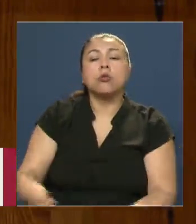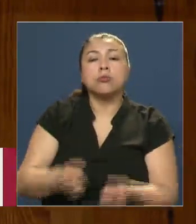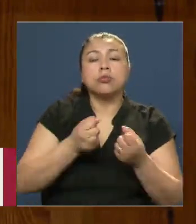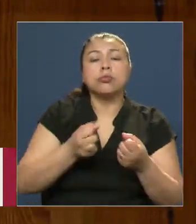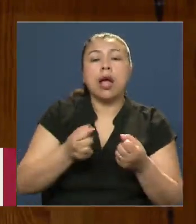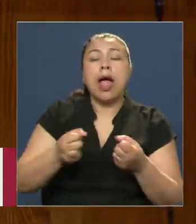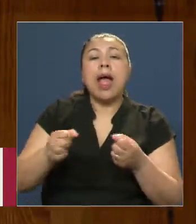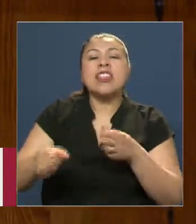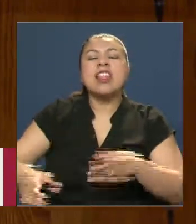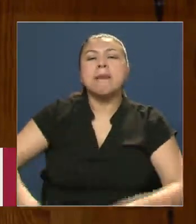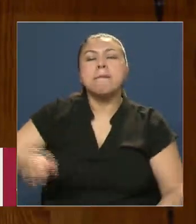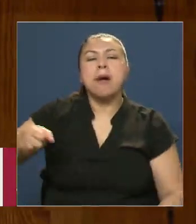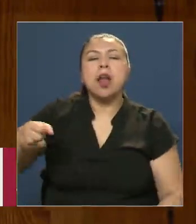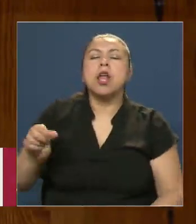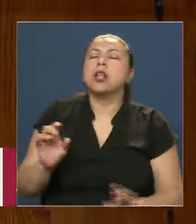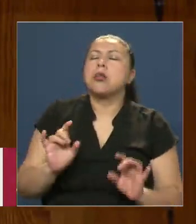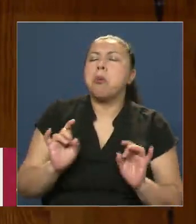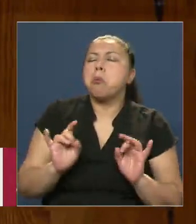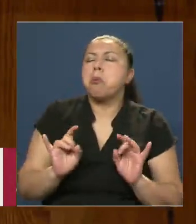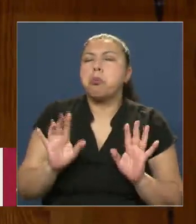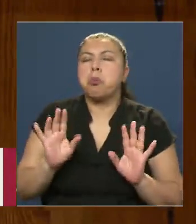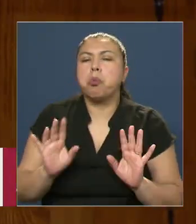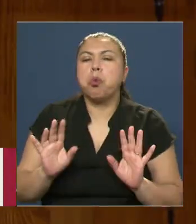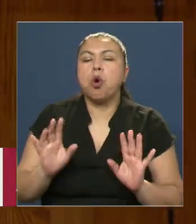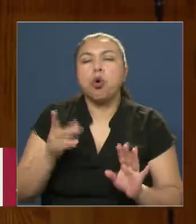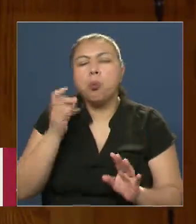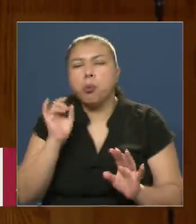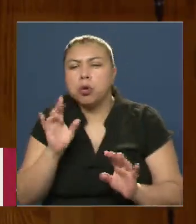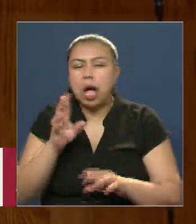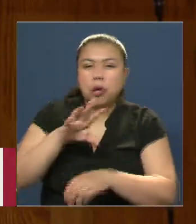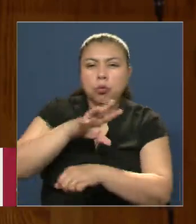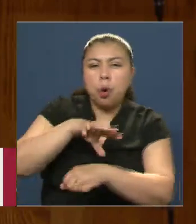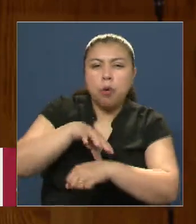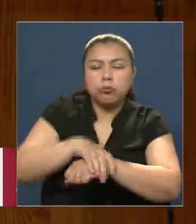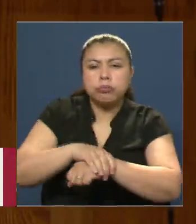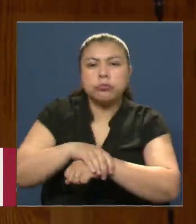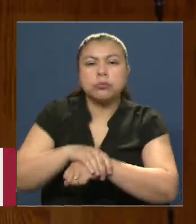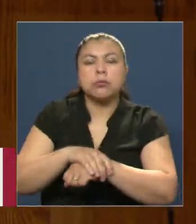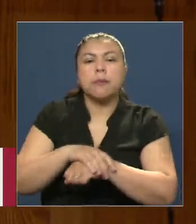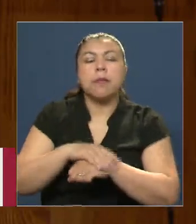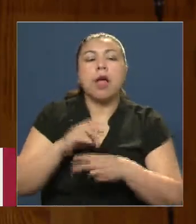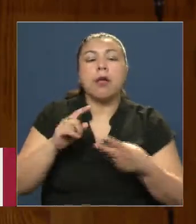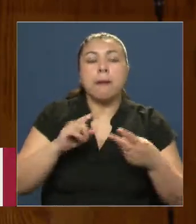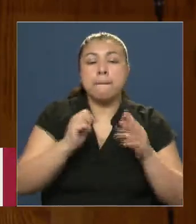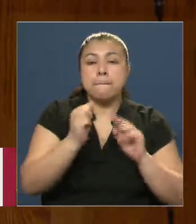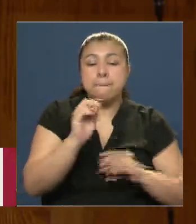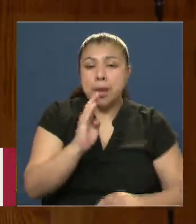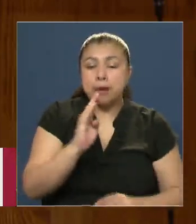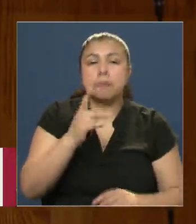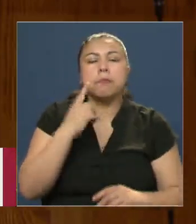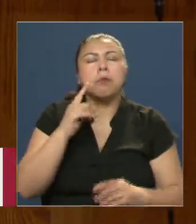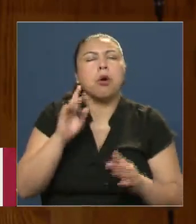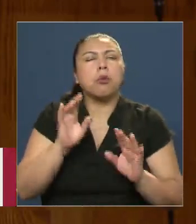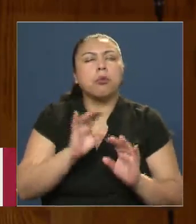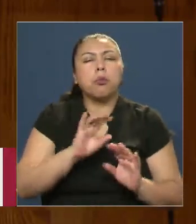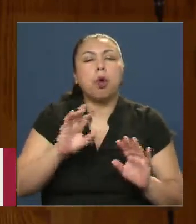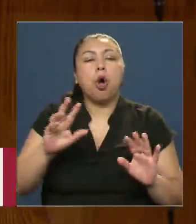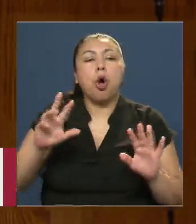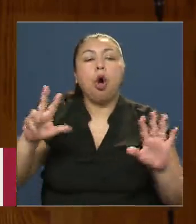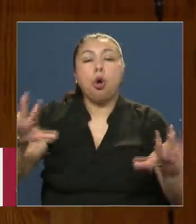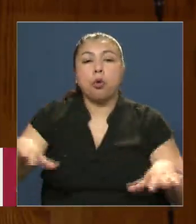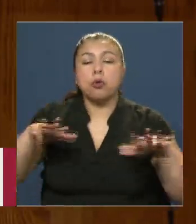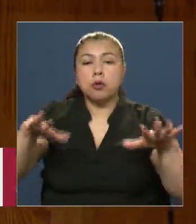equipaje personal, salvo en caso de delito flagrante. B, inmunidad de jurisdicción, incluso después de la